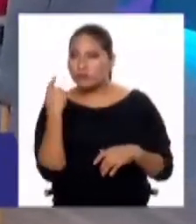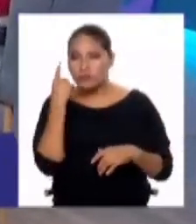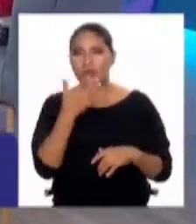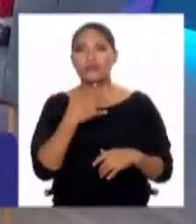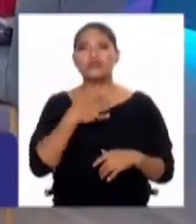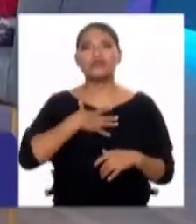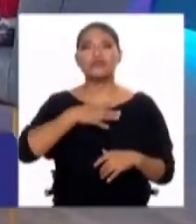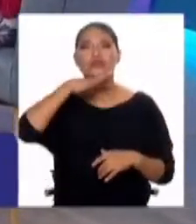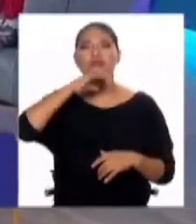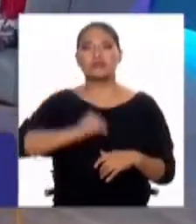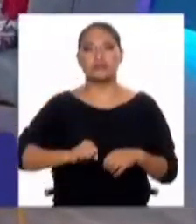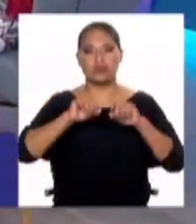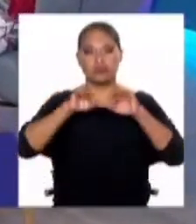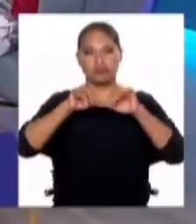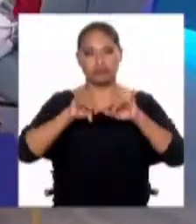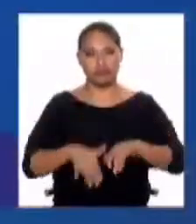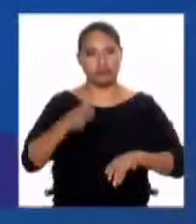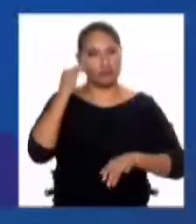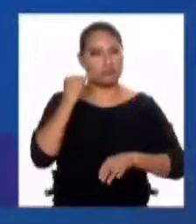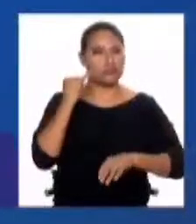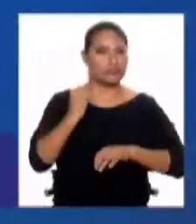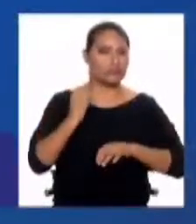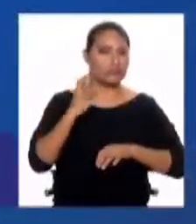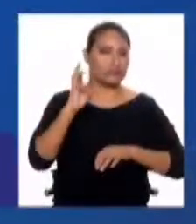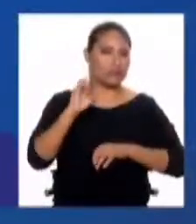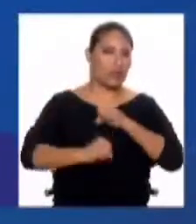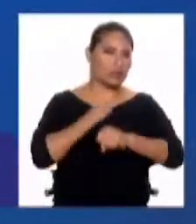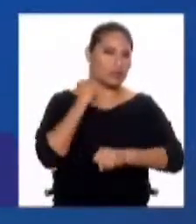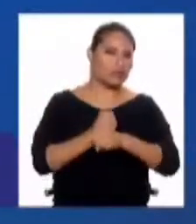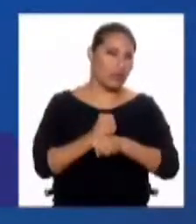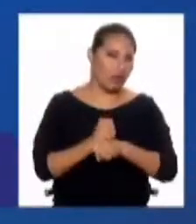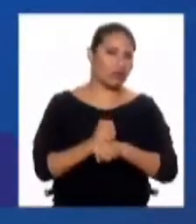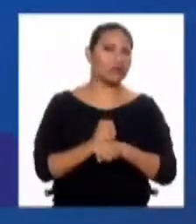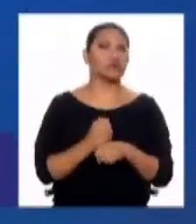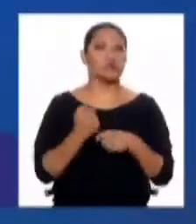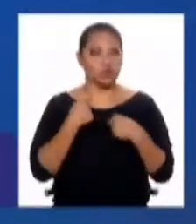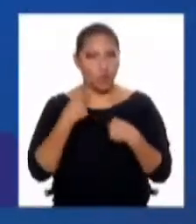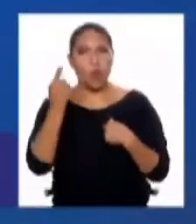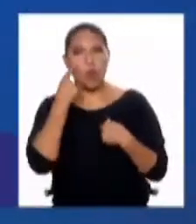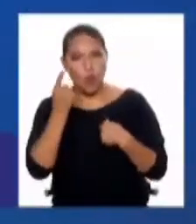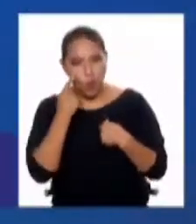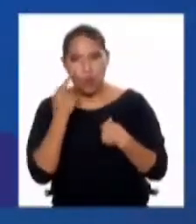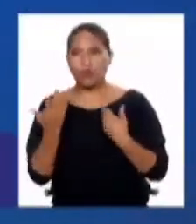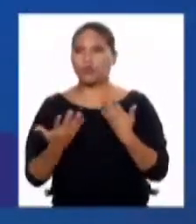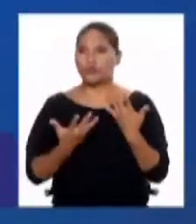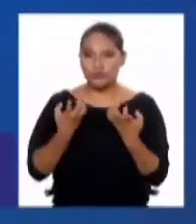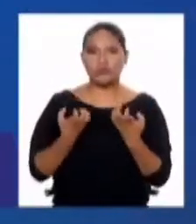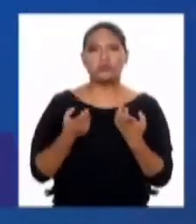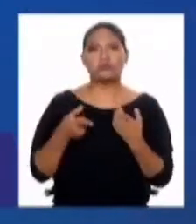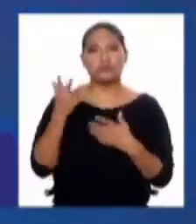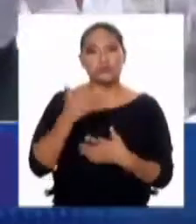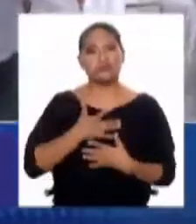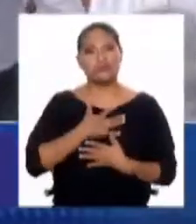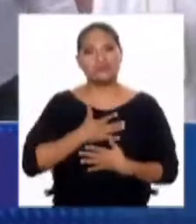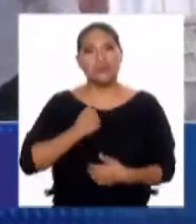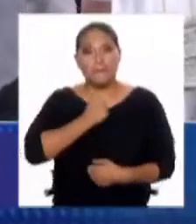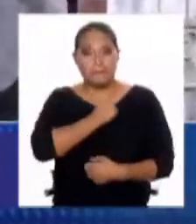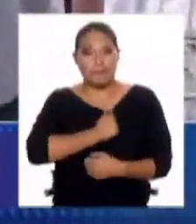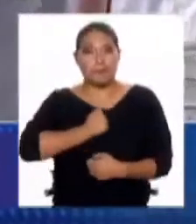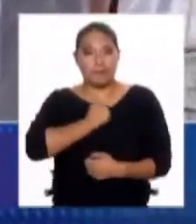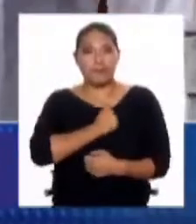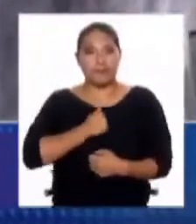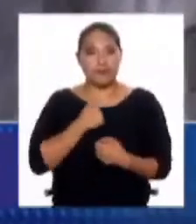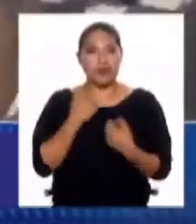general 6 años, conozco a la gente, sé de sus anhelos, de su causa, y me da mucha pena que